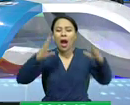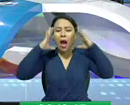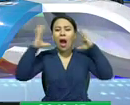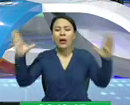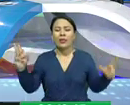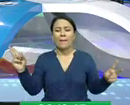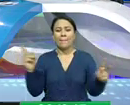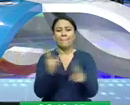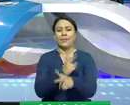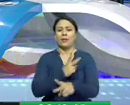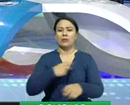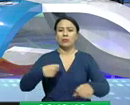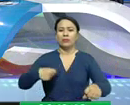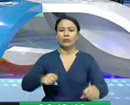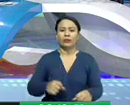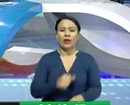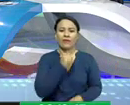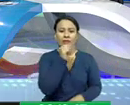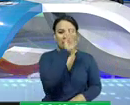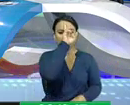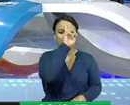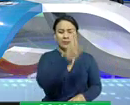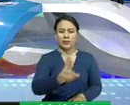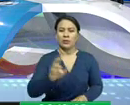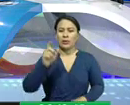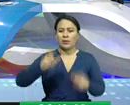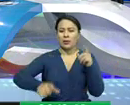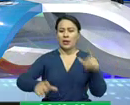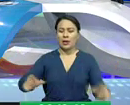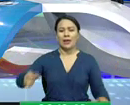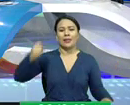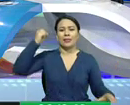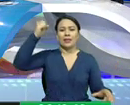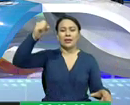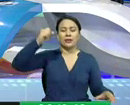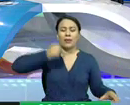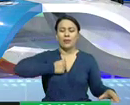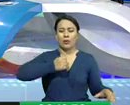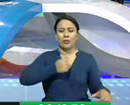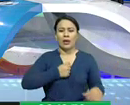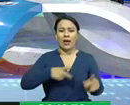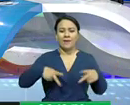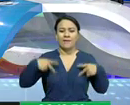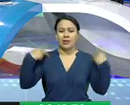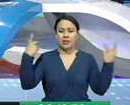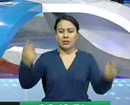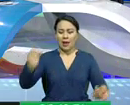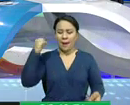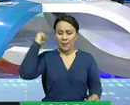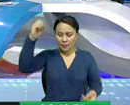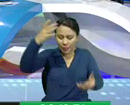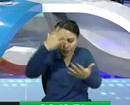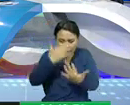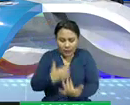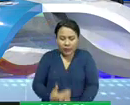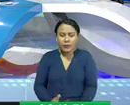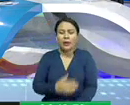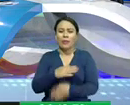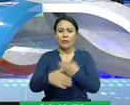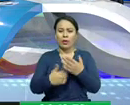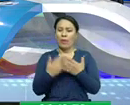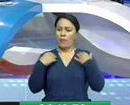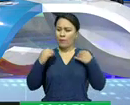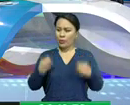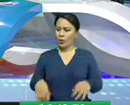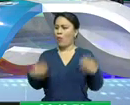de tanto atropello a nuestros derechos y a nuestra principal garantía que es la garantía a nuestra integridad y al poder